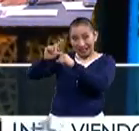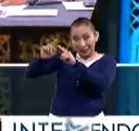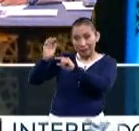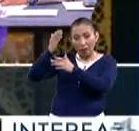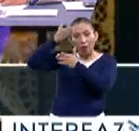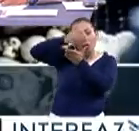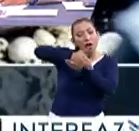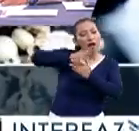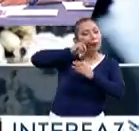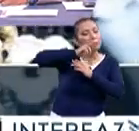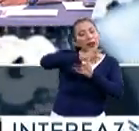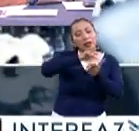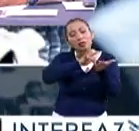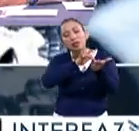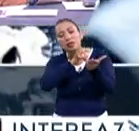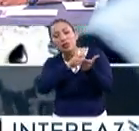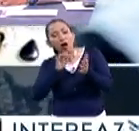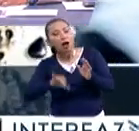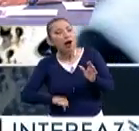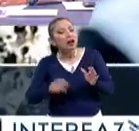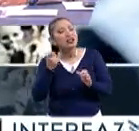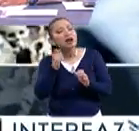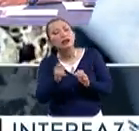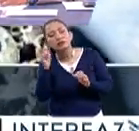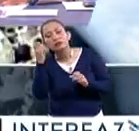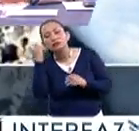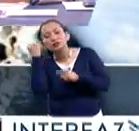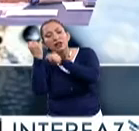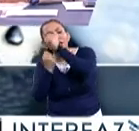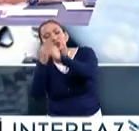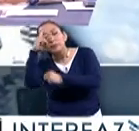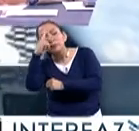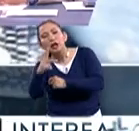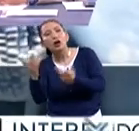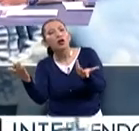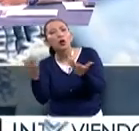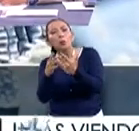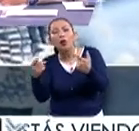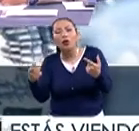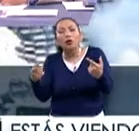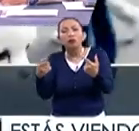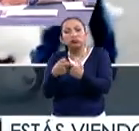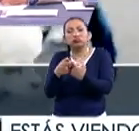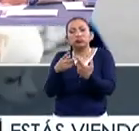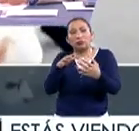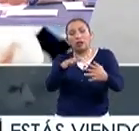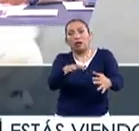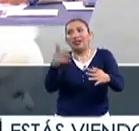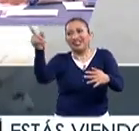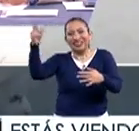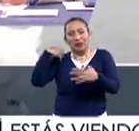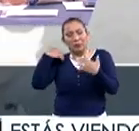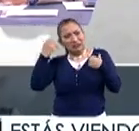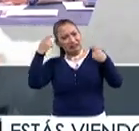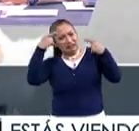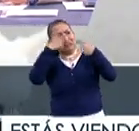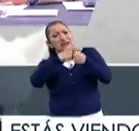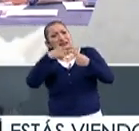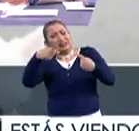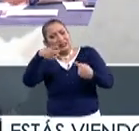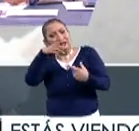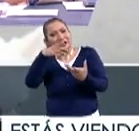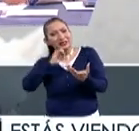se involucre o quiera o se interese por nuestras tradiciones. ¿Cómo es ese choque? ¿Cómo será ese choque en pleno siglo